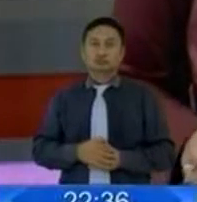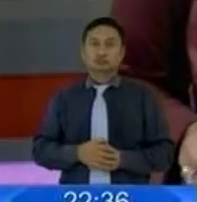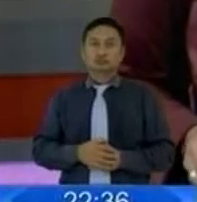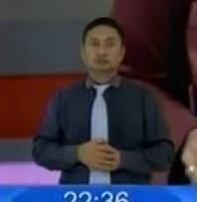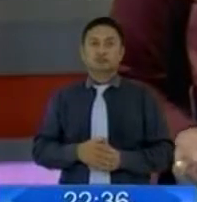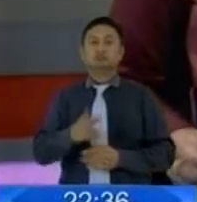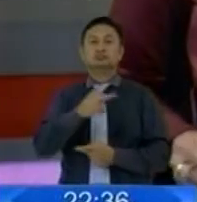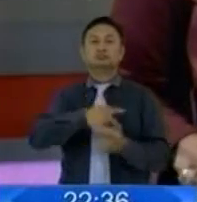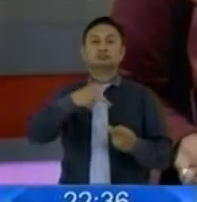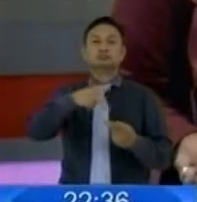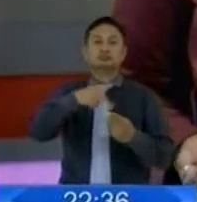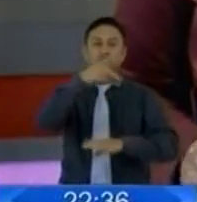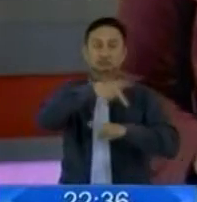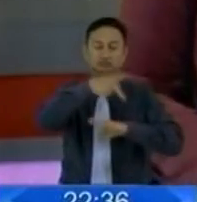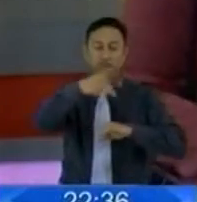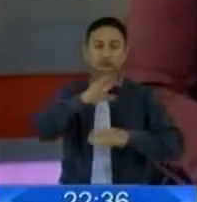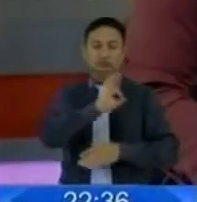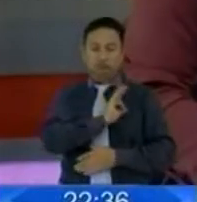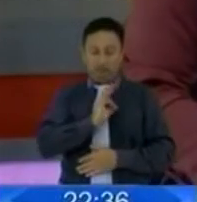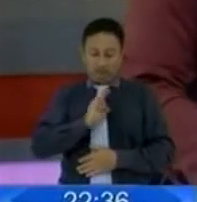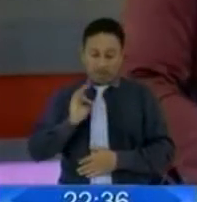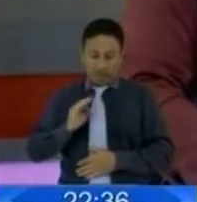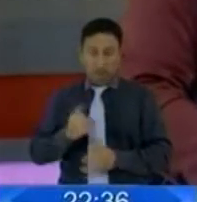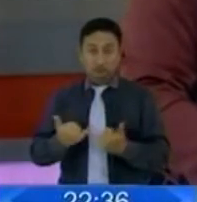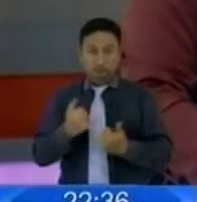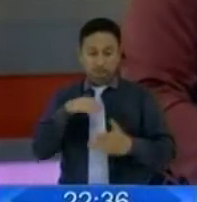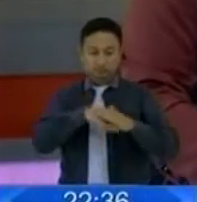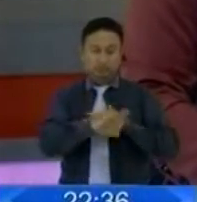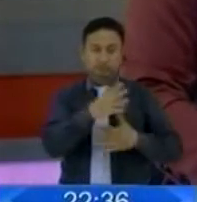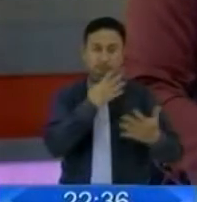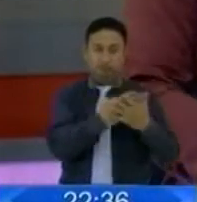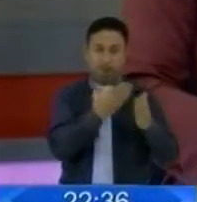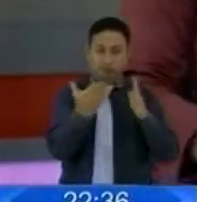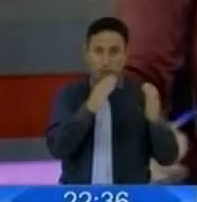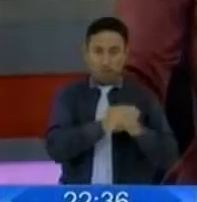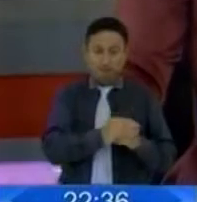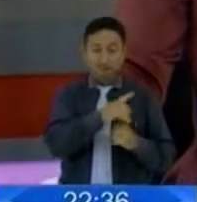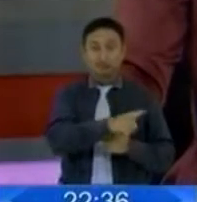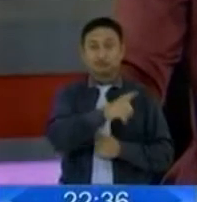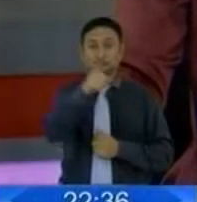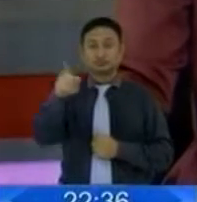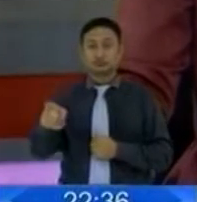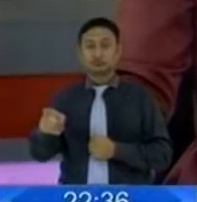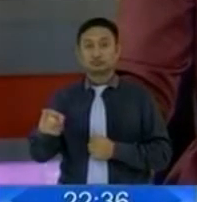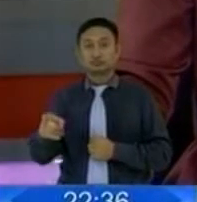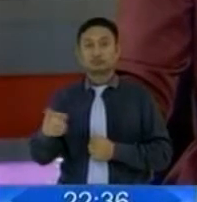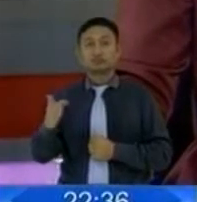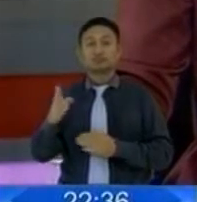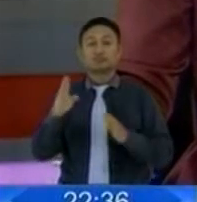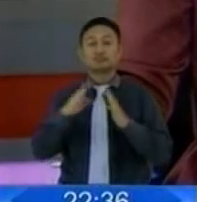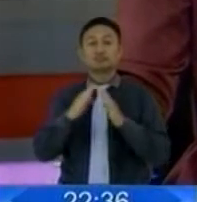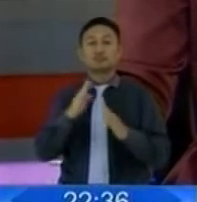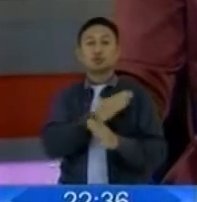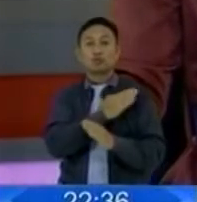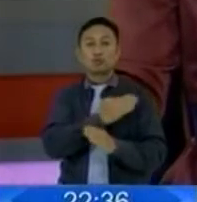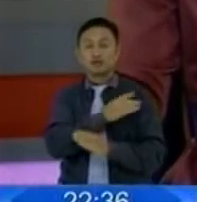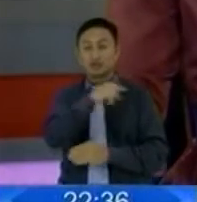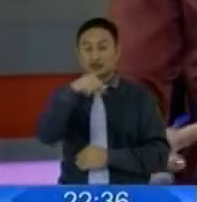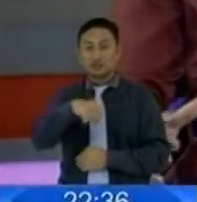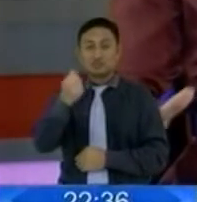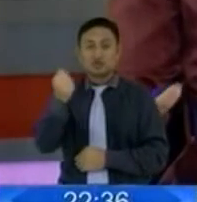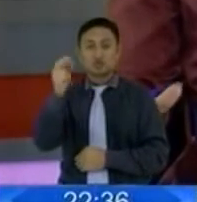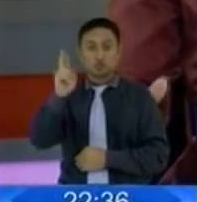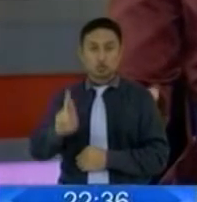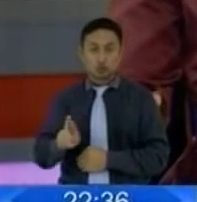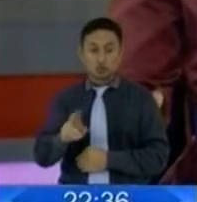La prefecta de Pichincha, Paola Pavón, quien cumple prisión preventiva, será trasladada hasta la casa de confianza de Chillo Gallo. Así lo